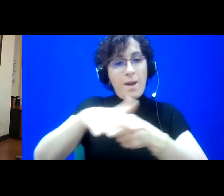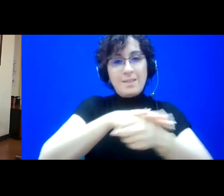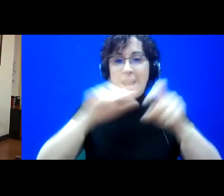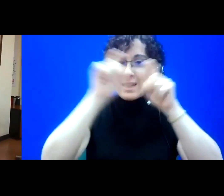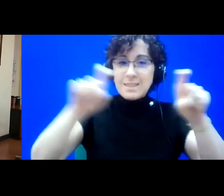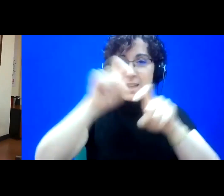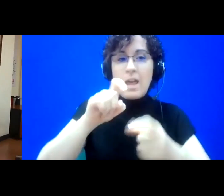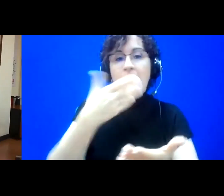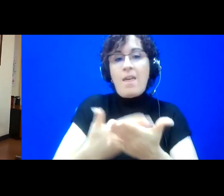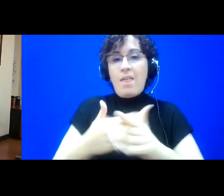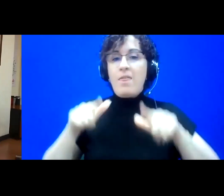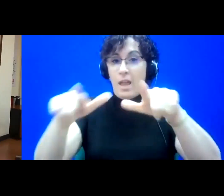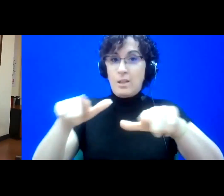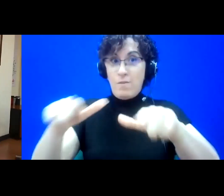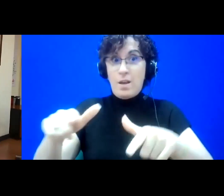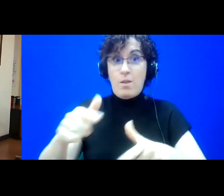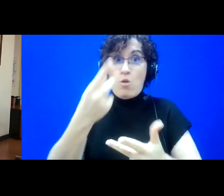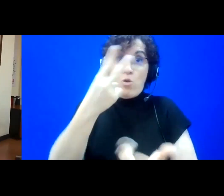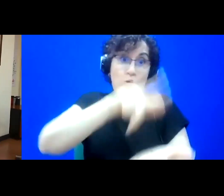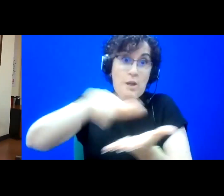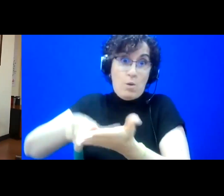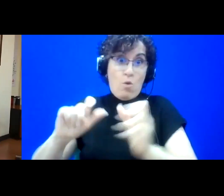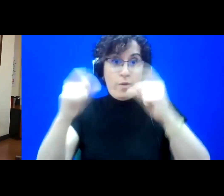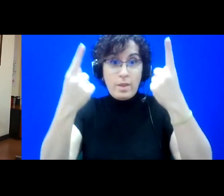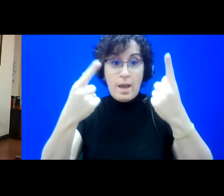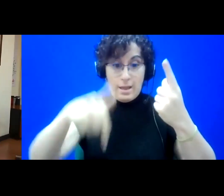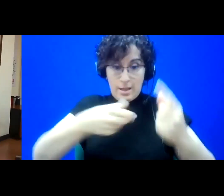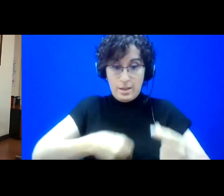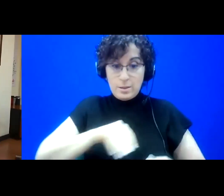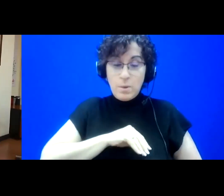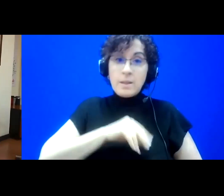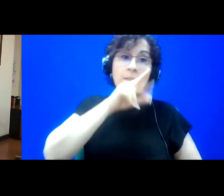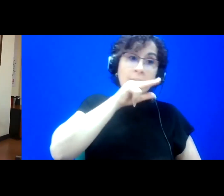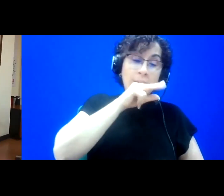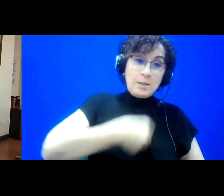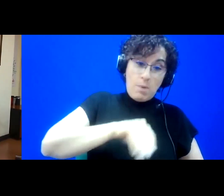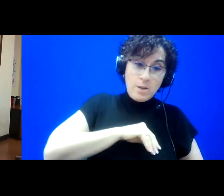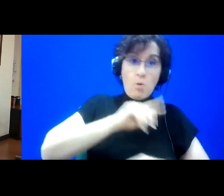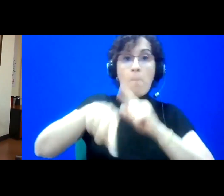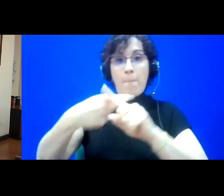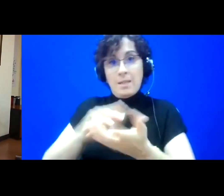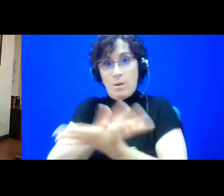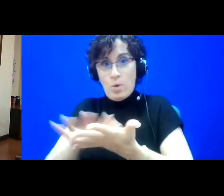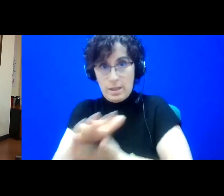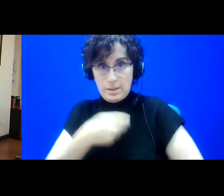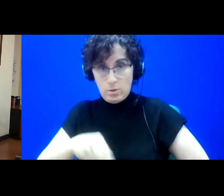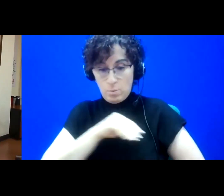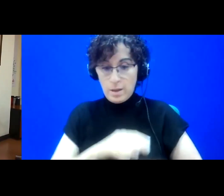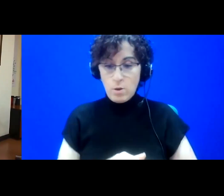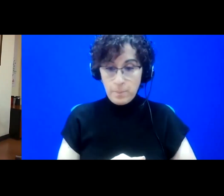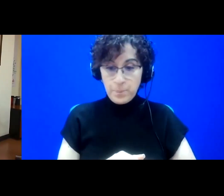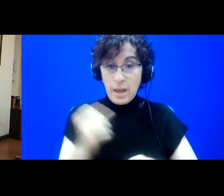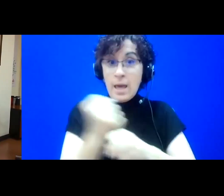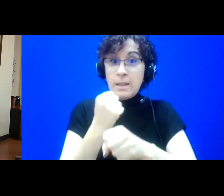lenguas oficiales de nuestro país, el español y la lengua de signos española. El trabajo conjunto del